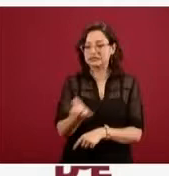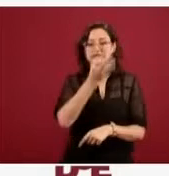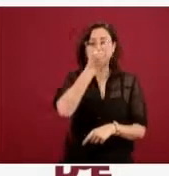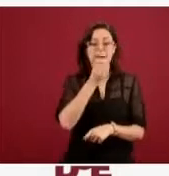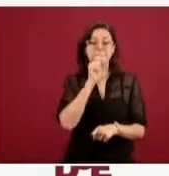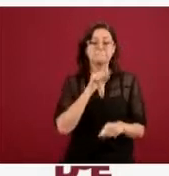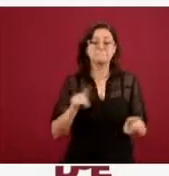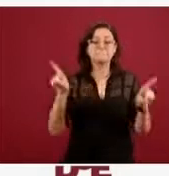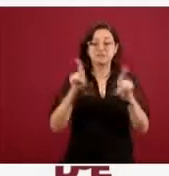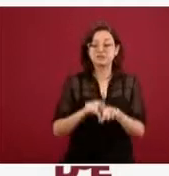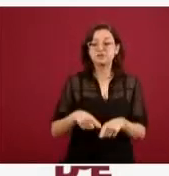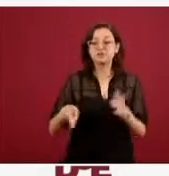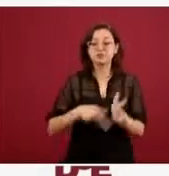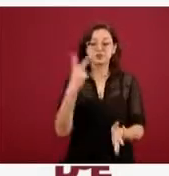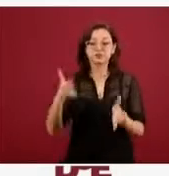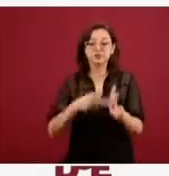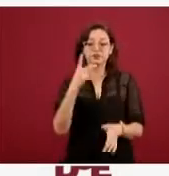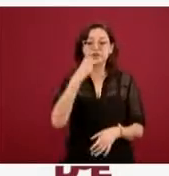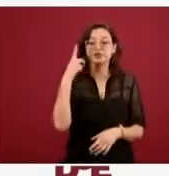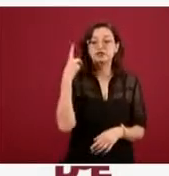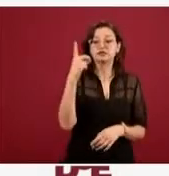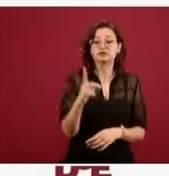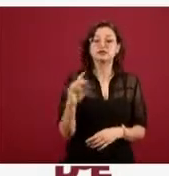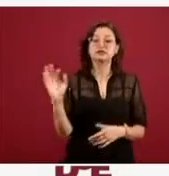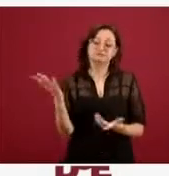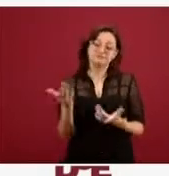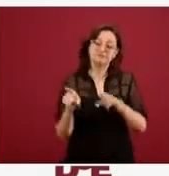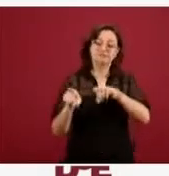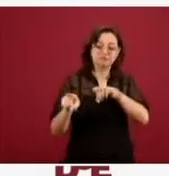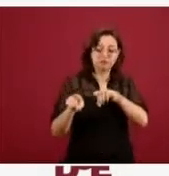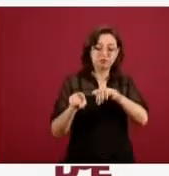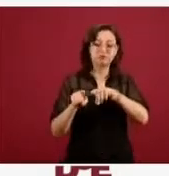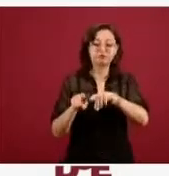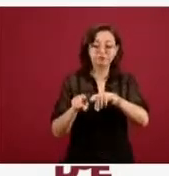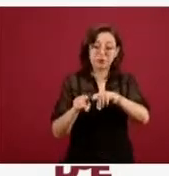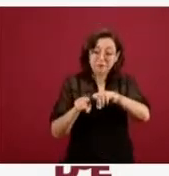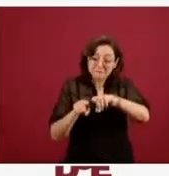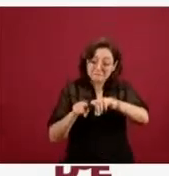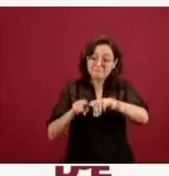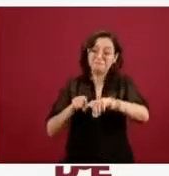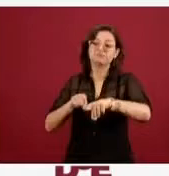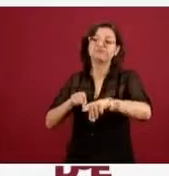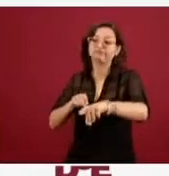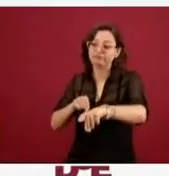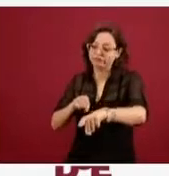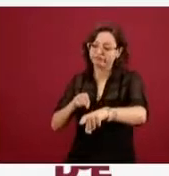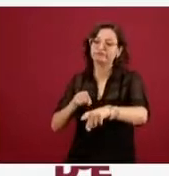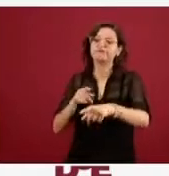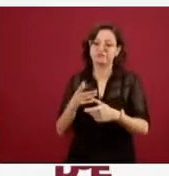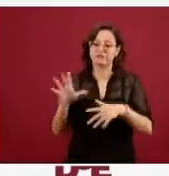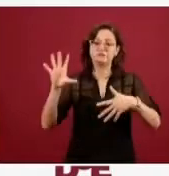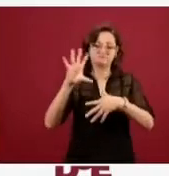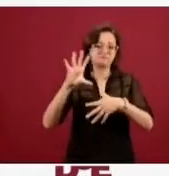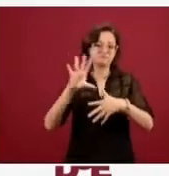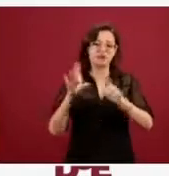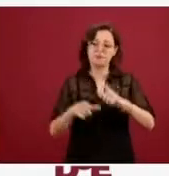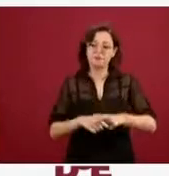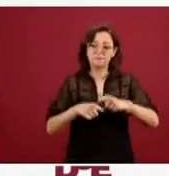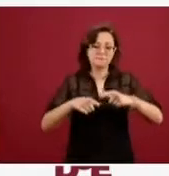desde hace algunas semanas, inclusive esperamos en algún momento ver ese alcance y además ese rebase, en función que